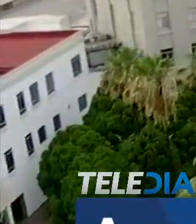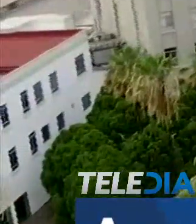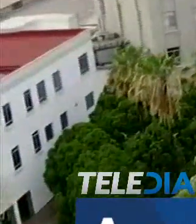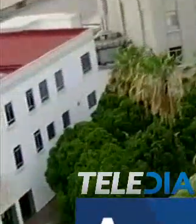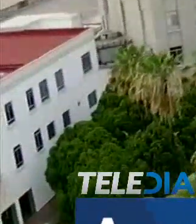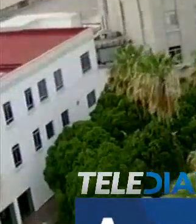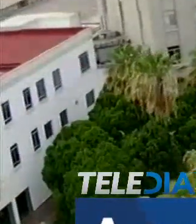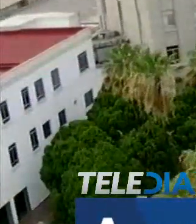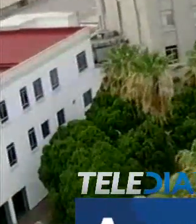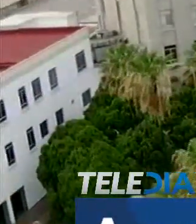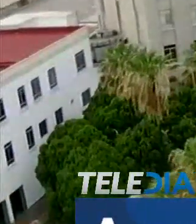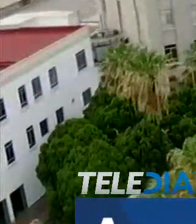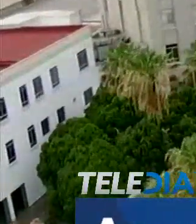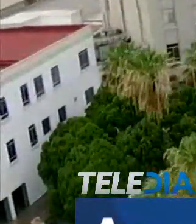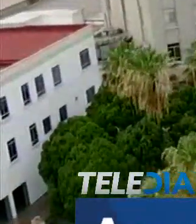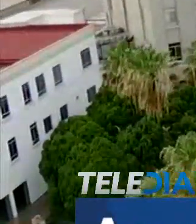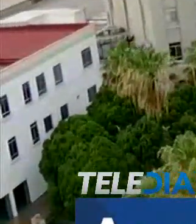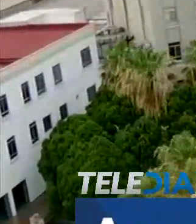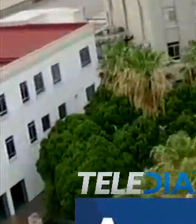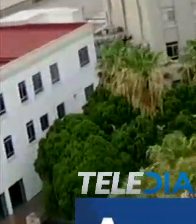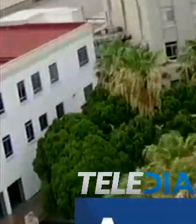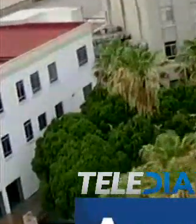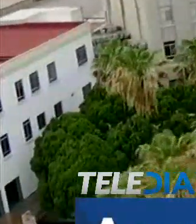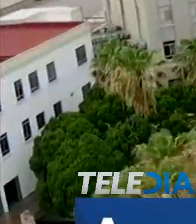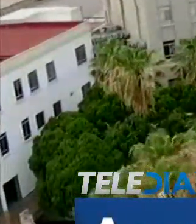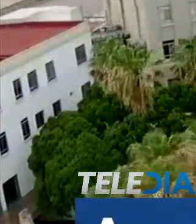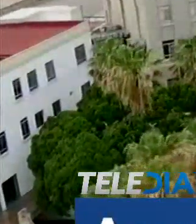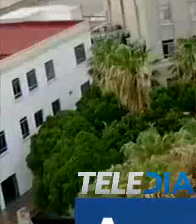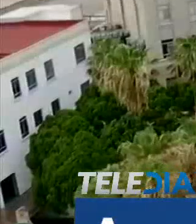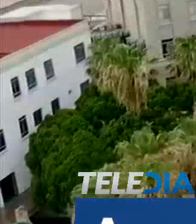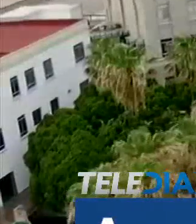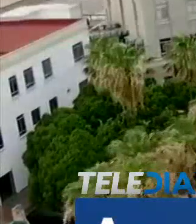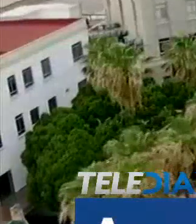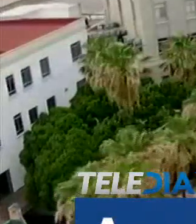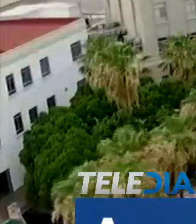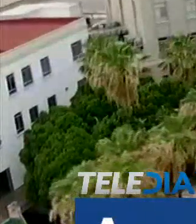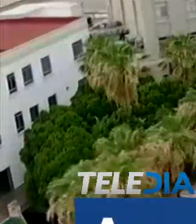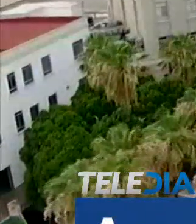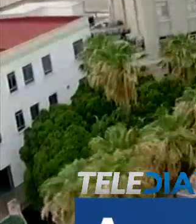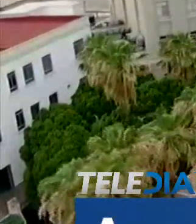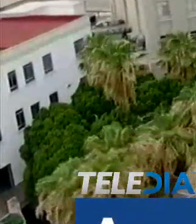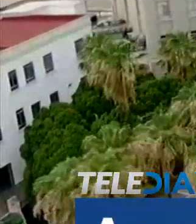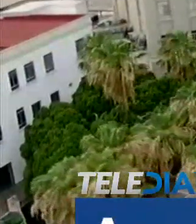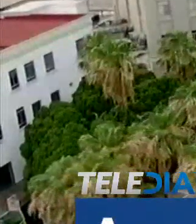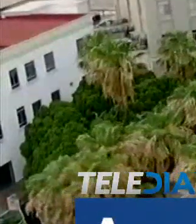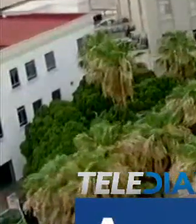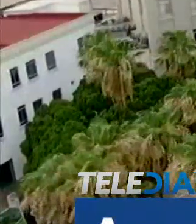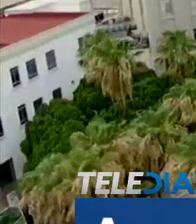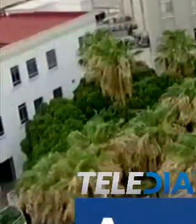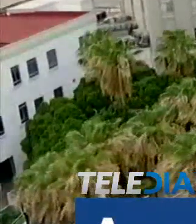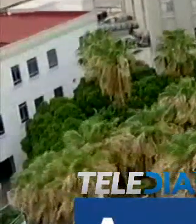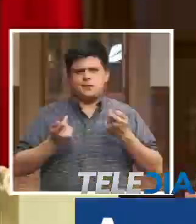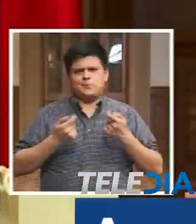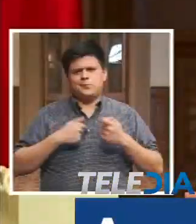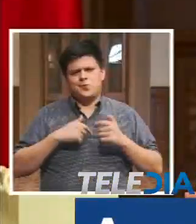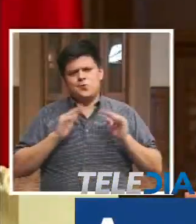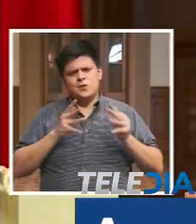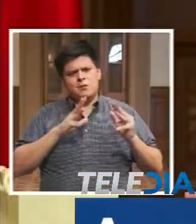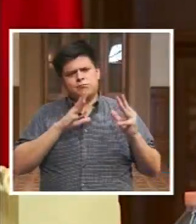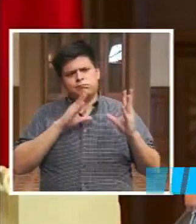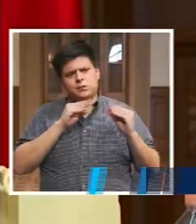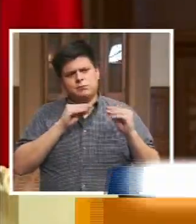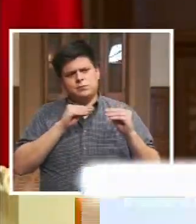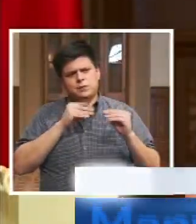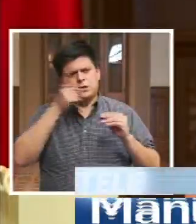médicos residentes sin embargo todo está controlado he hablado con el director